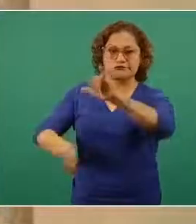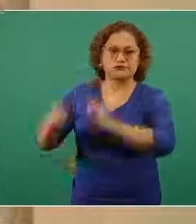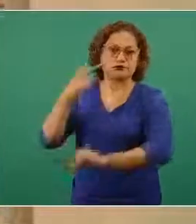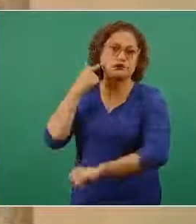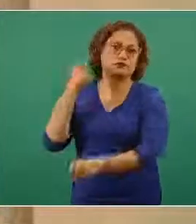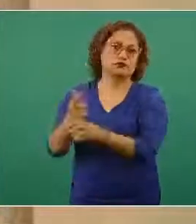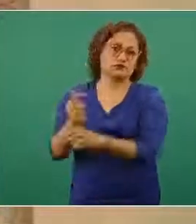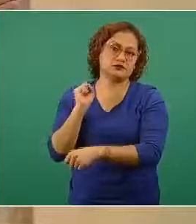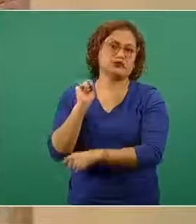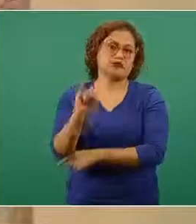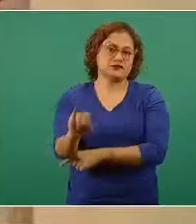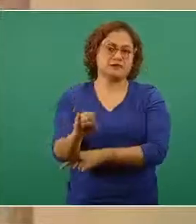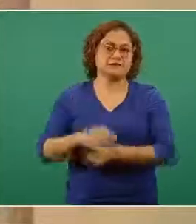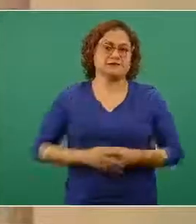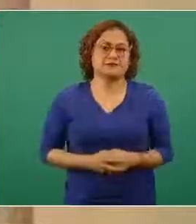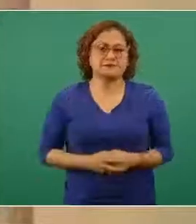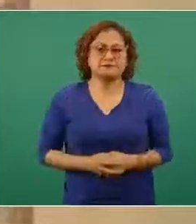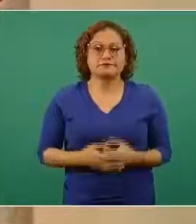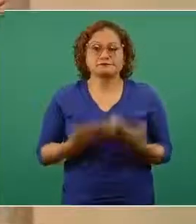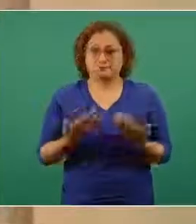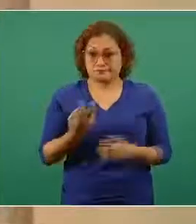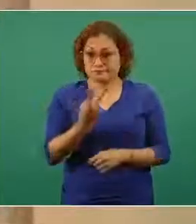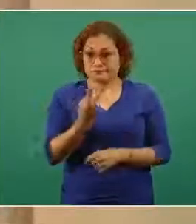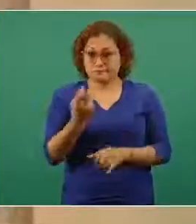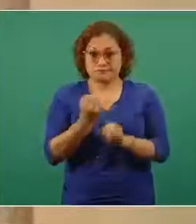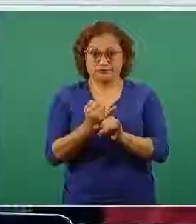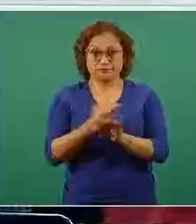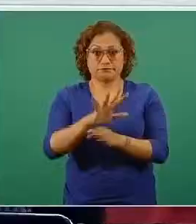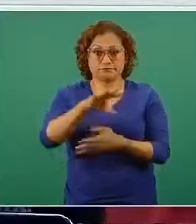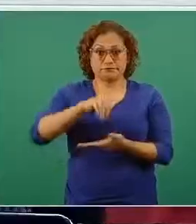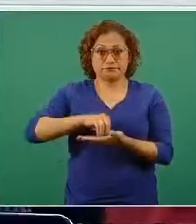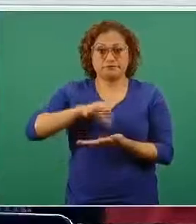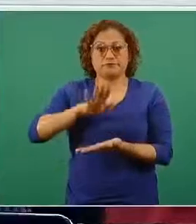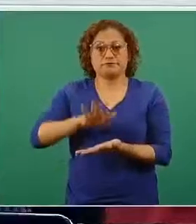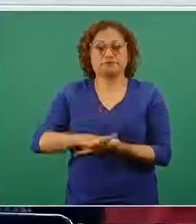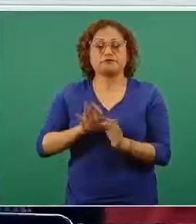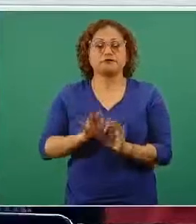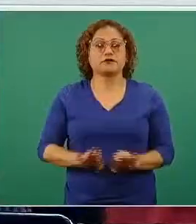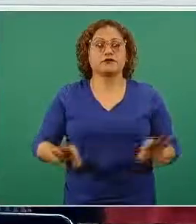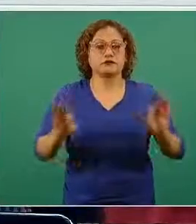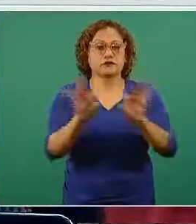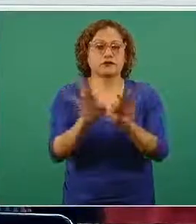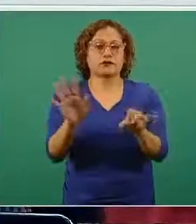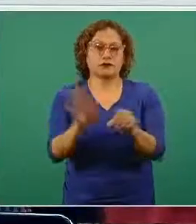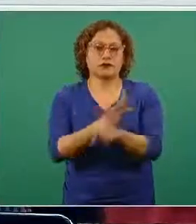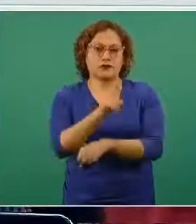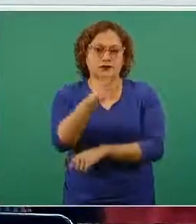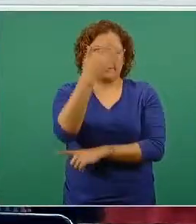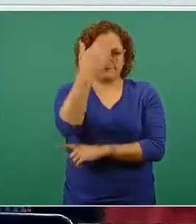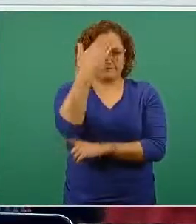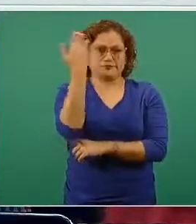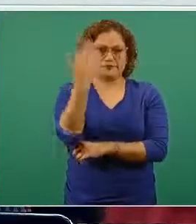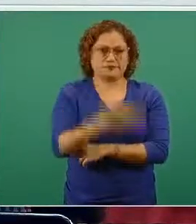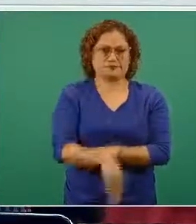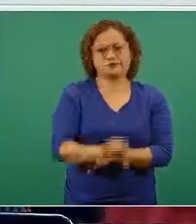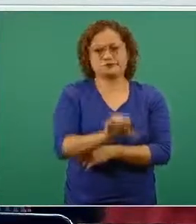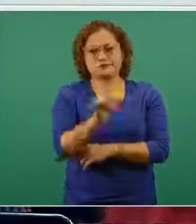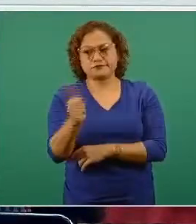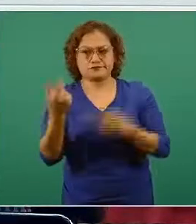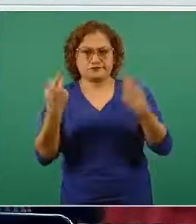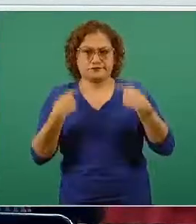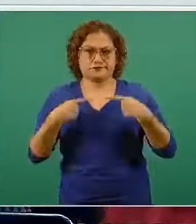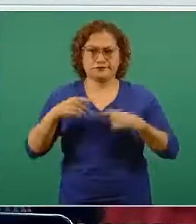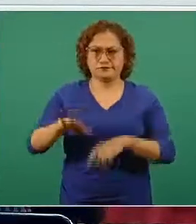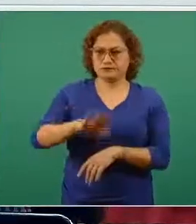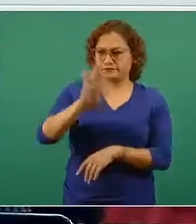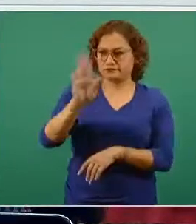importante porque la dictaminación específicamente para lo que tiene que ver con el tema de defunciones es todo un